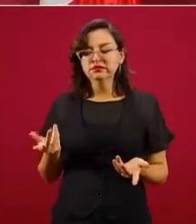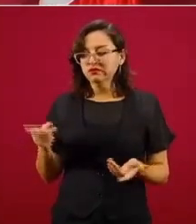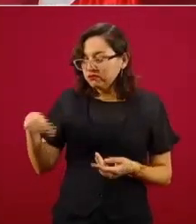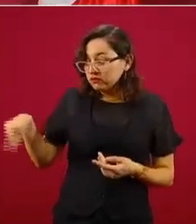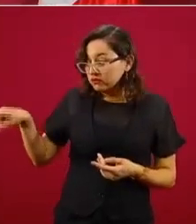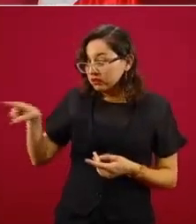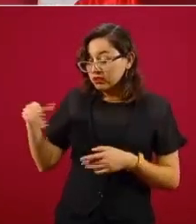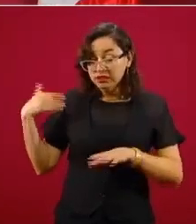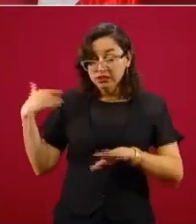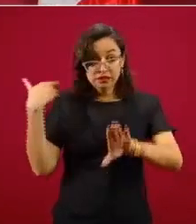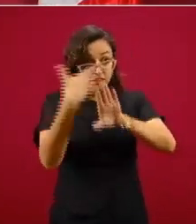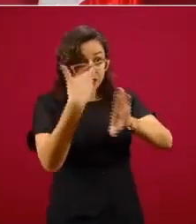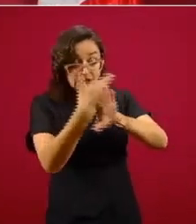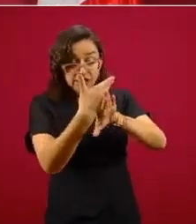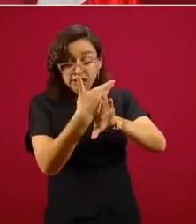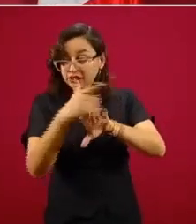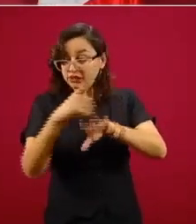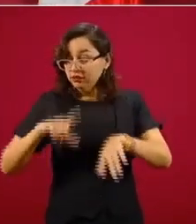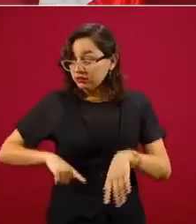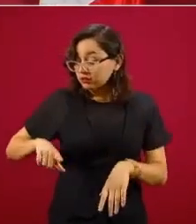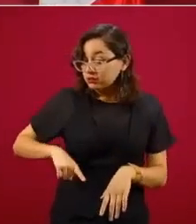opositores